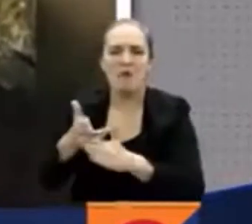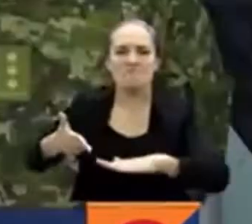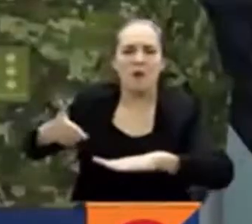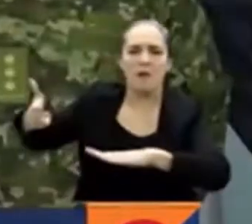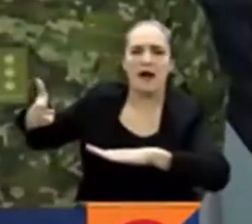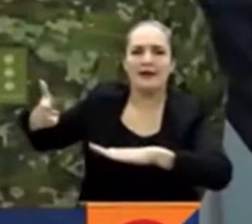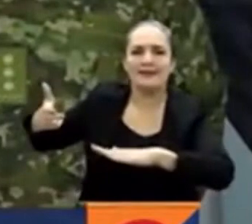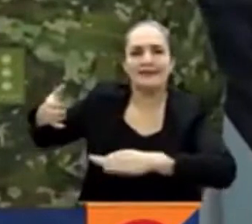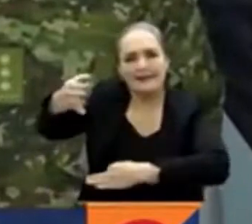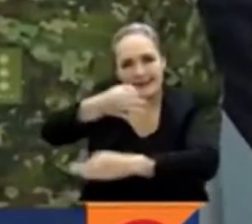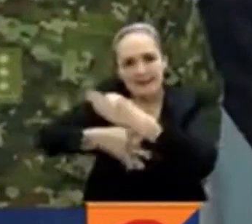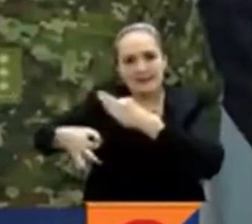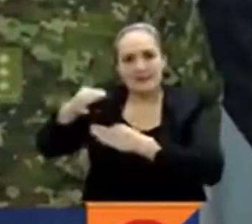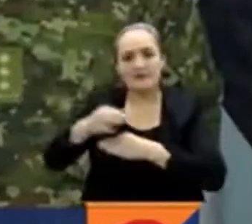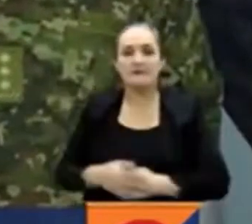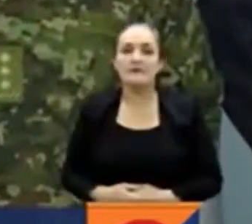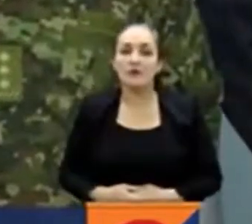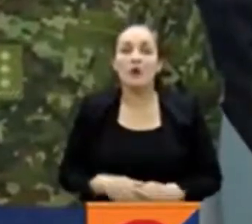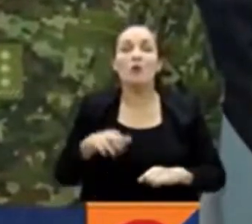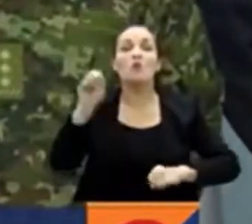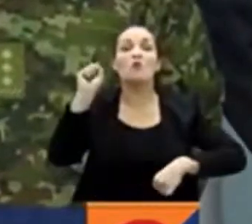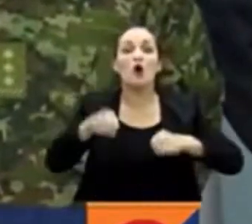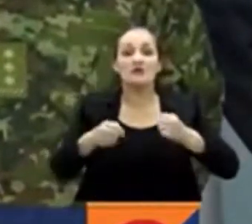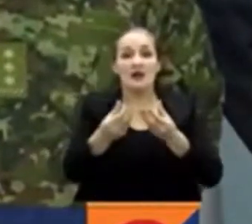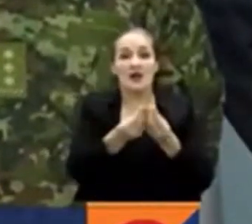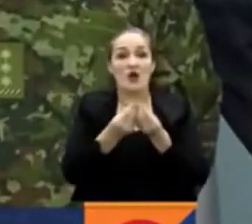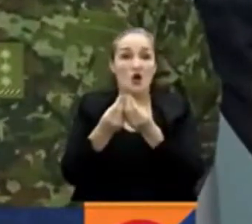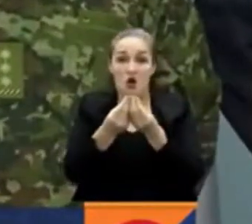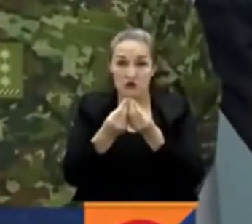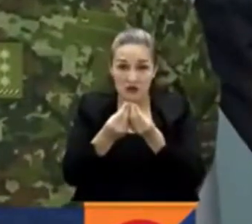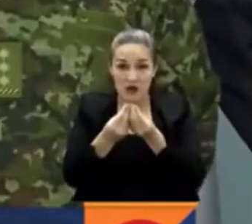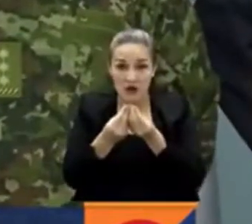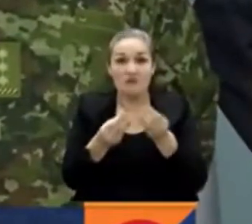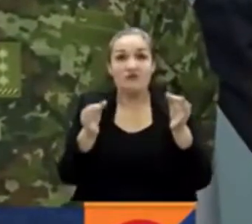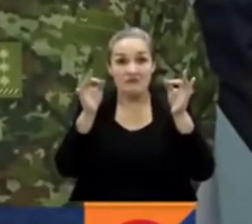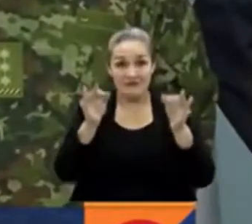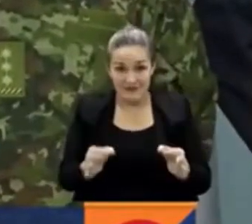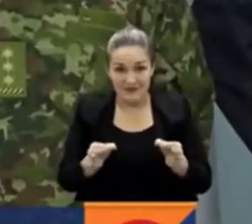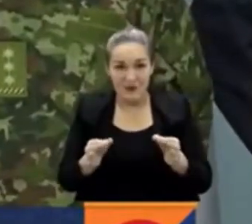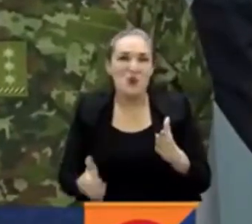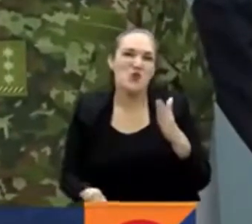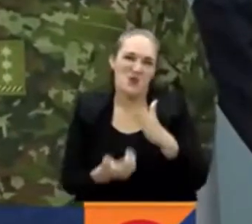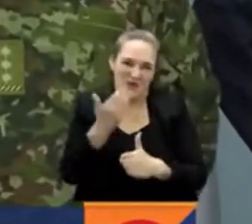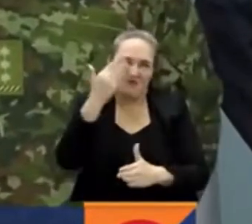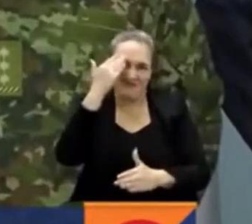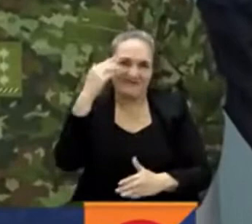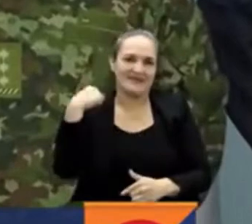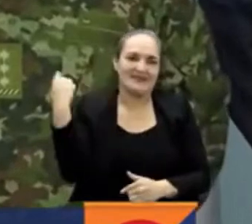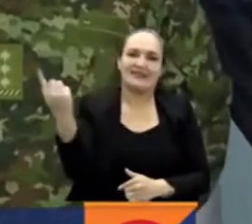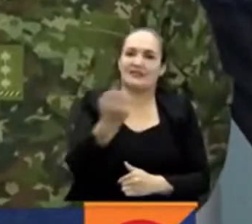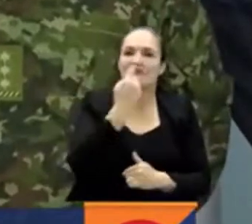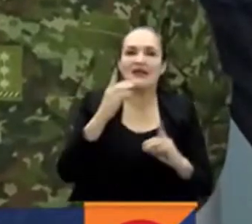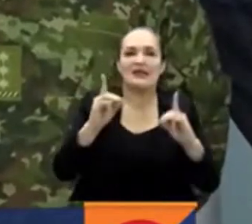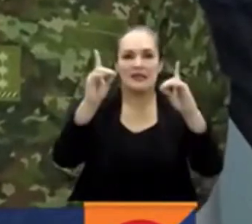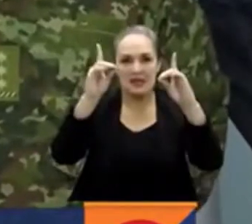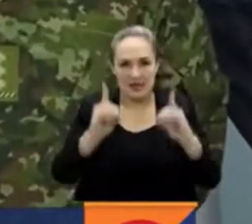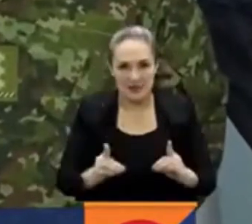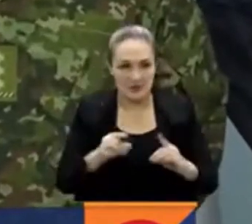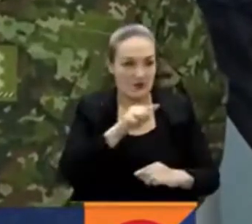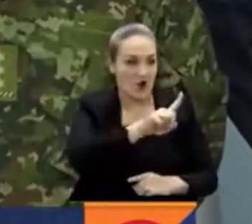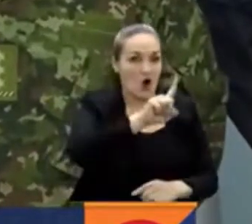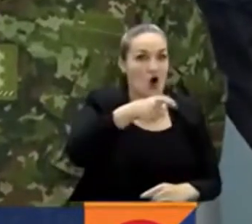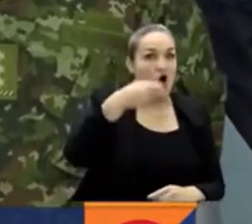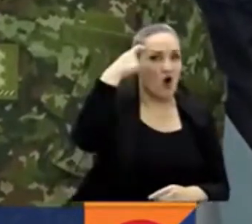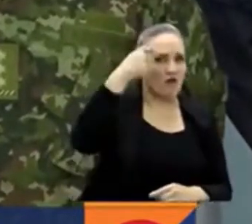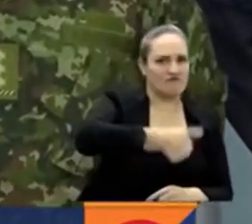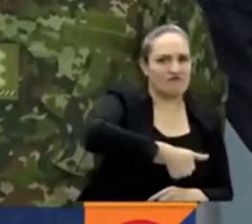Muy probablemente el Consejo de Seguridad Integral, en la nueva denominación que también se ha dispuesto